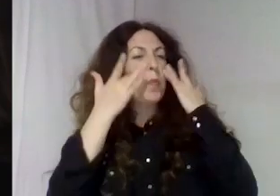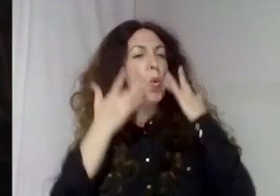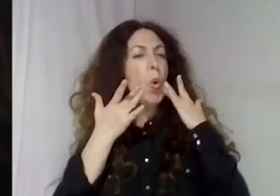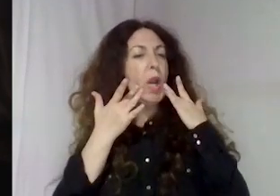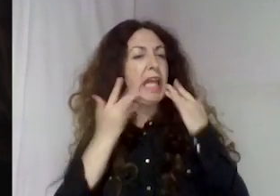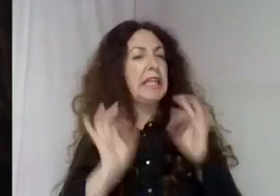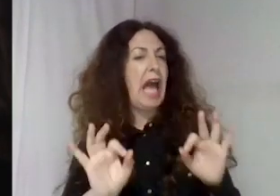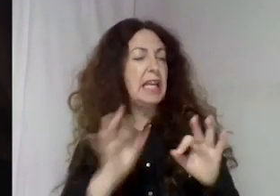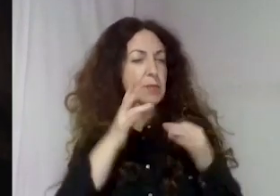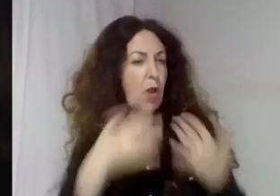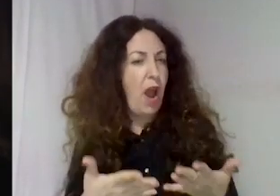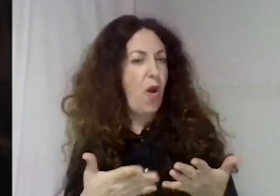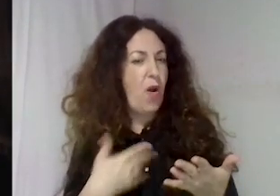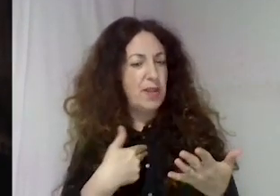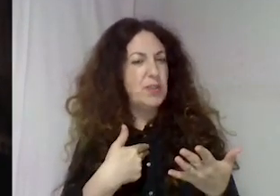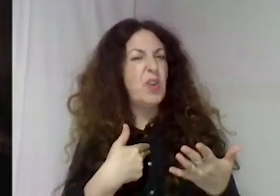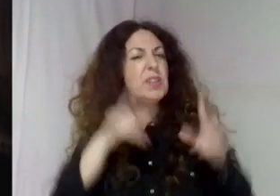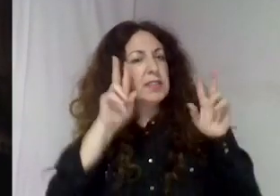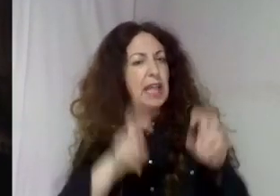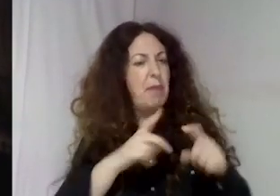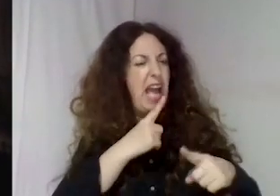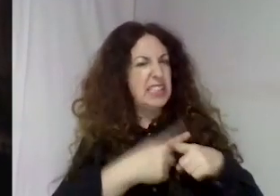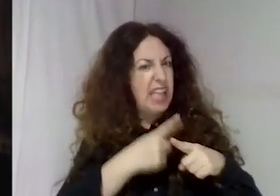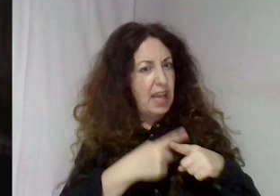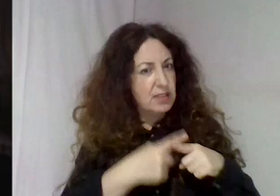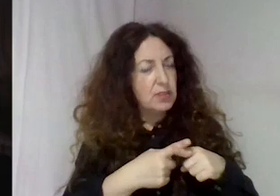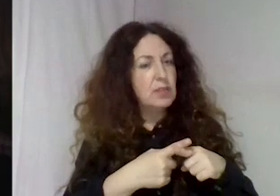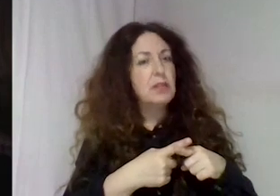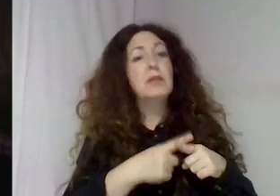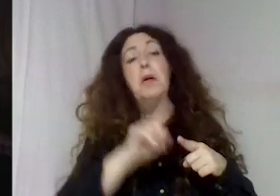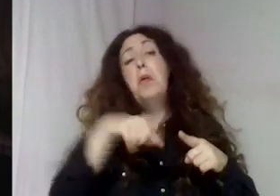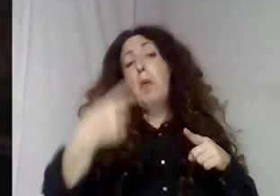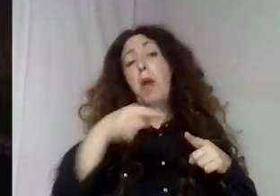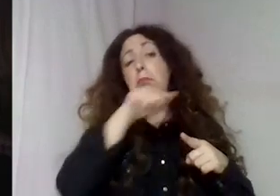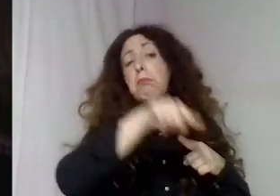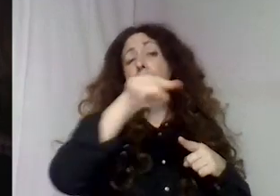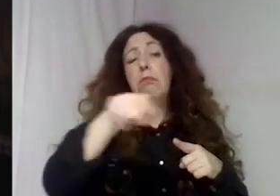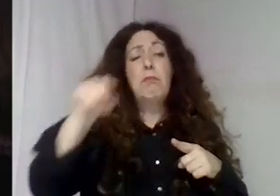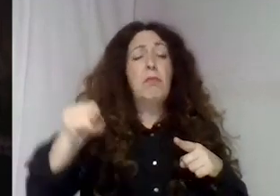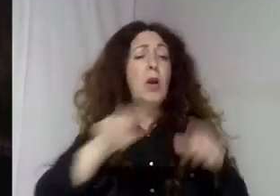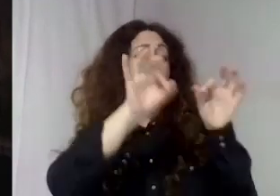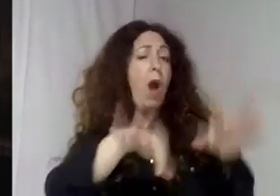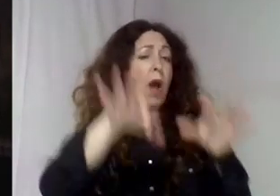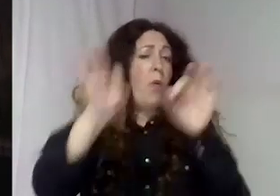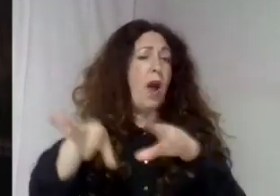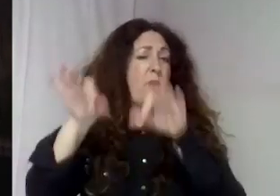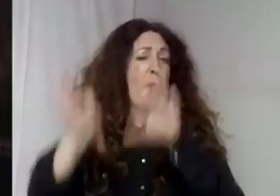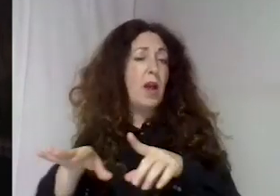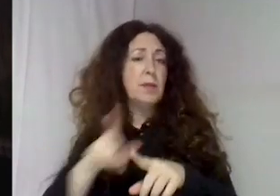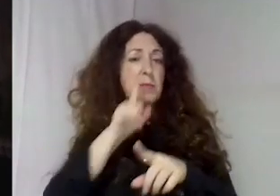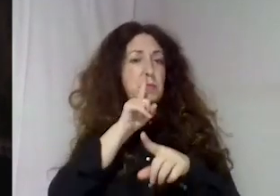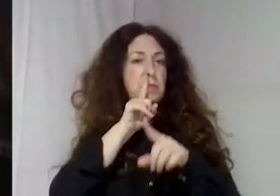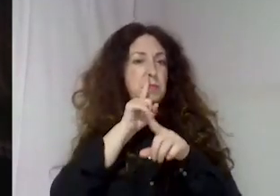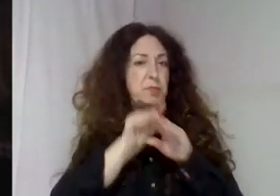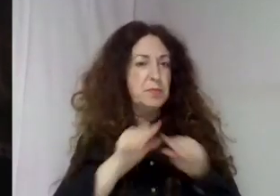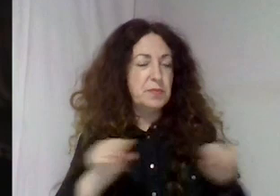senda sin límite como la modernidad de apertura, tolerancia, etcétera, ahora mismo